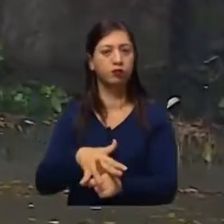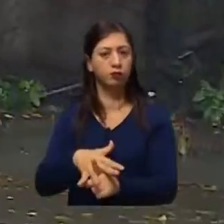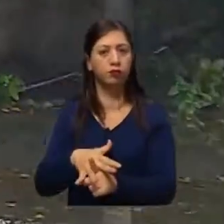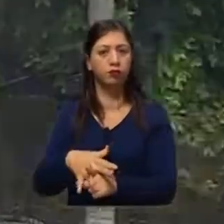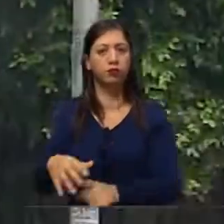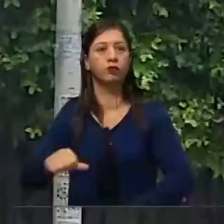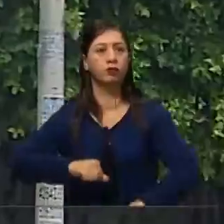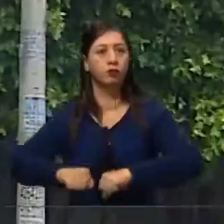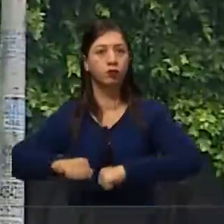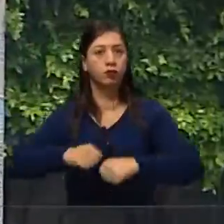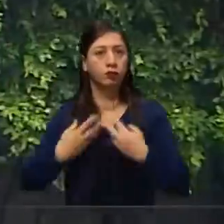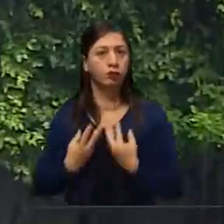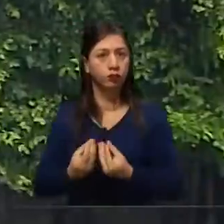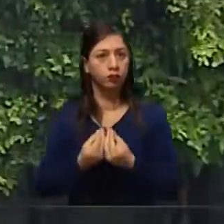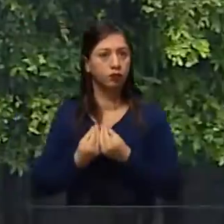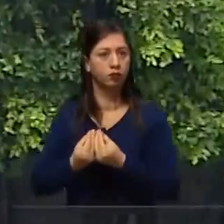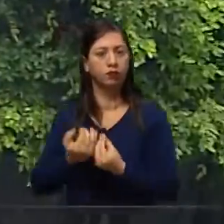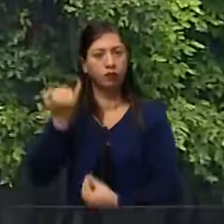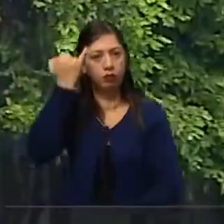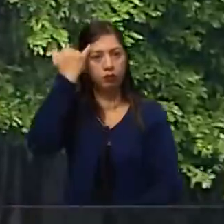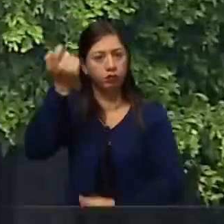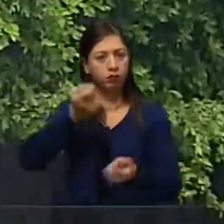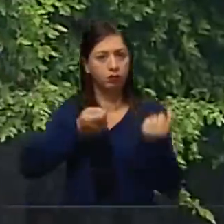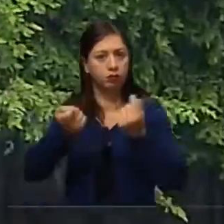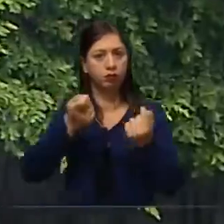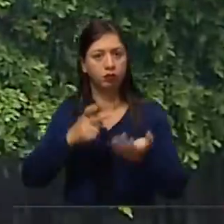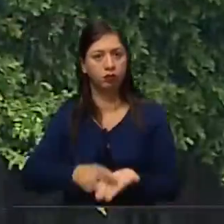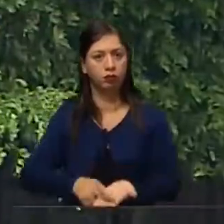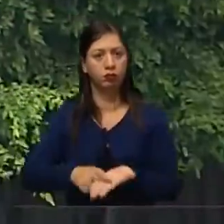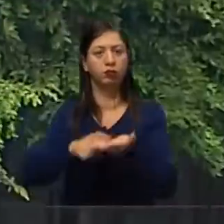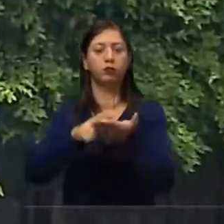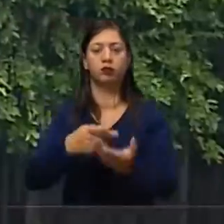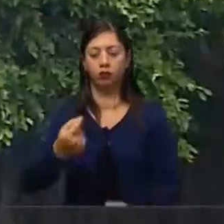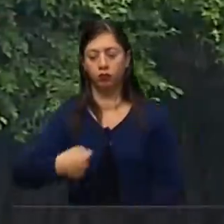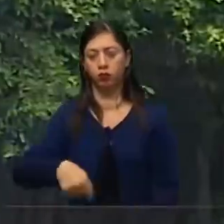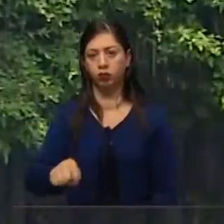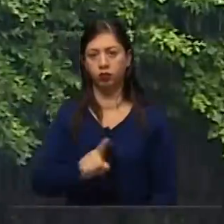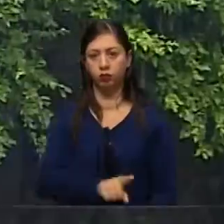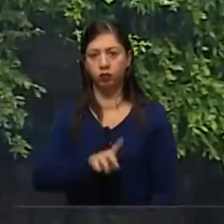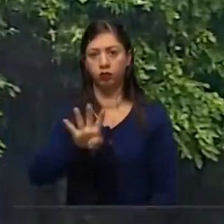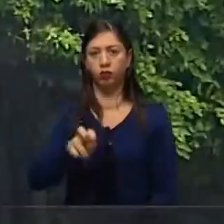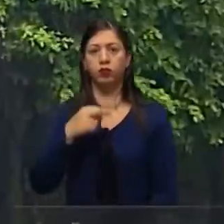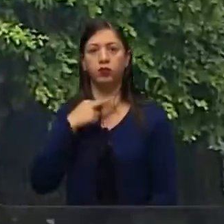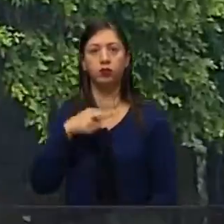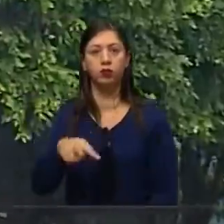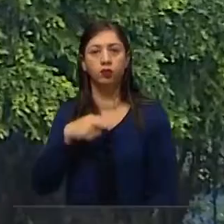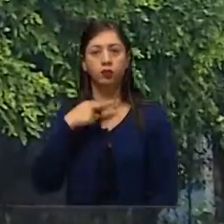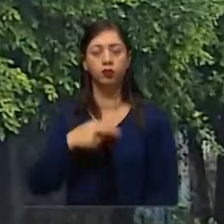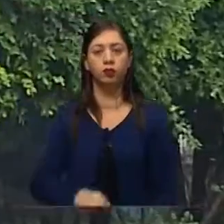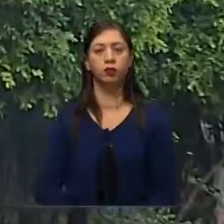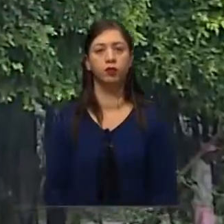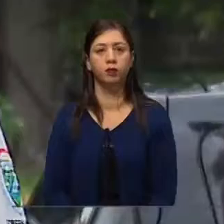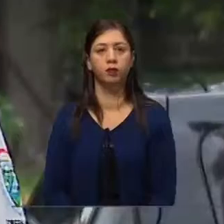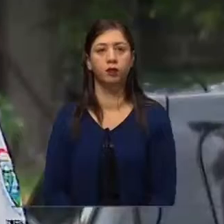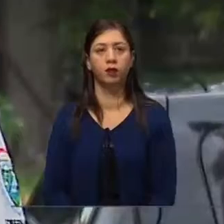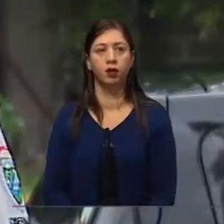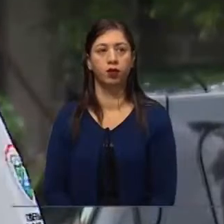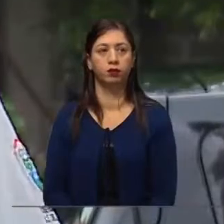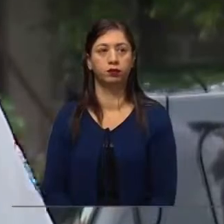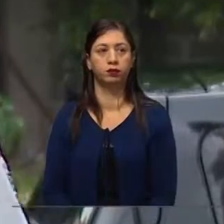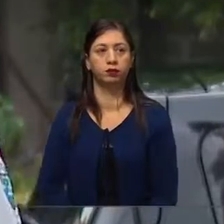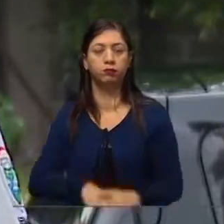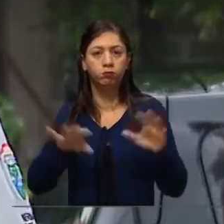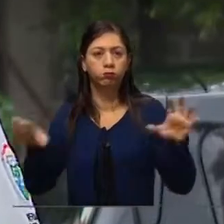que gestores de convivencia implementarán estrategias de recuperación este próximo 19 de noviembre. Vamos a tener